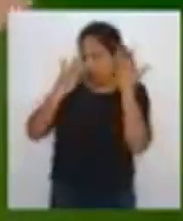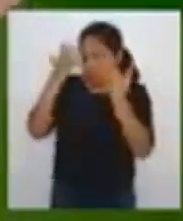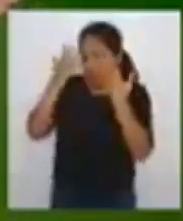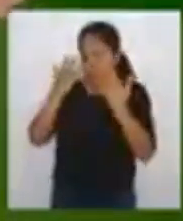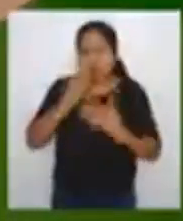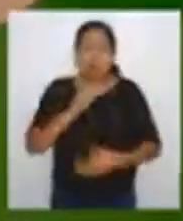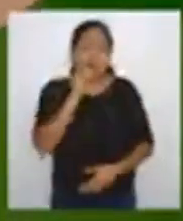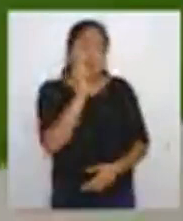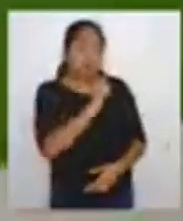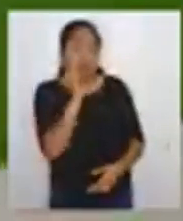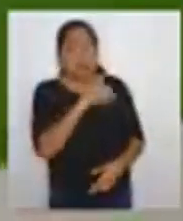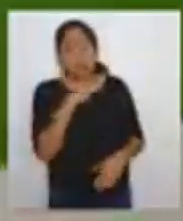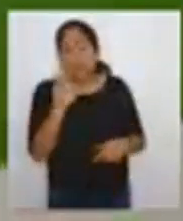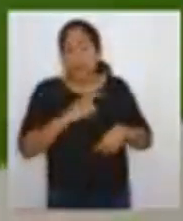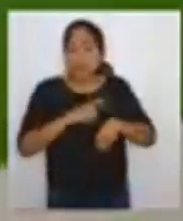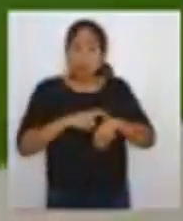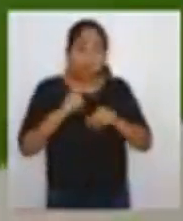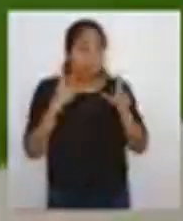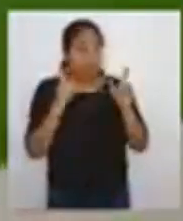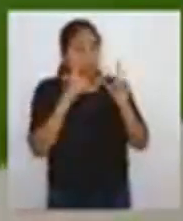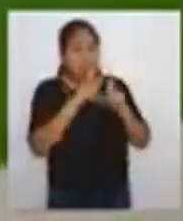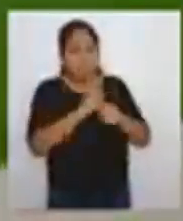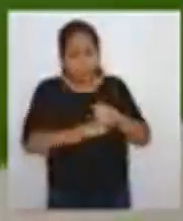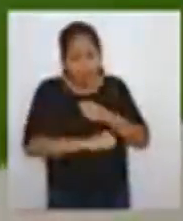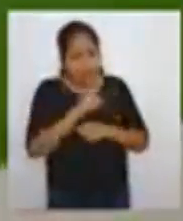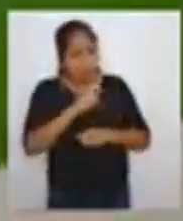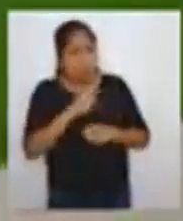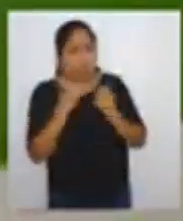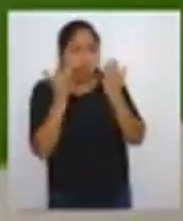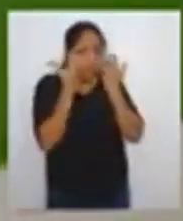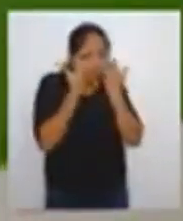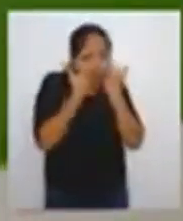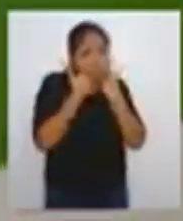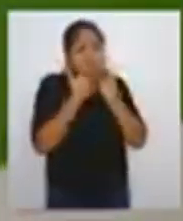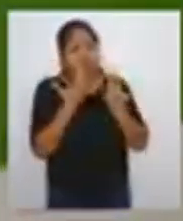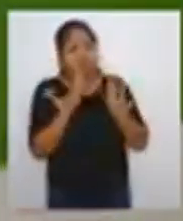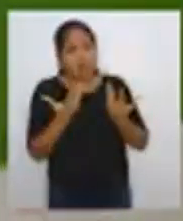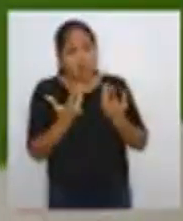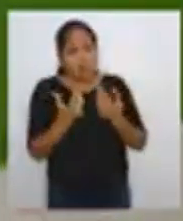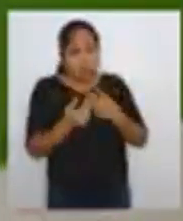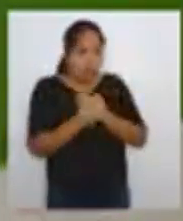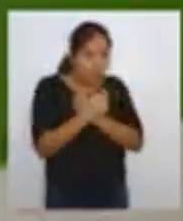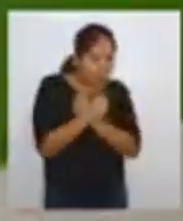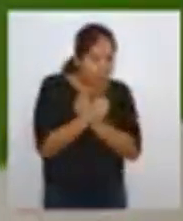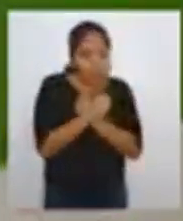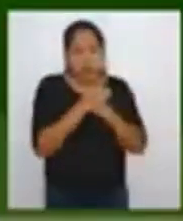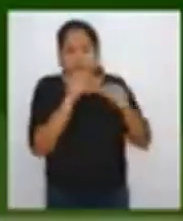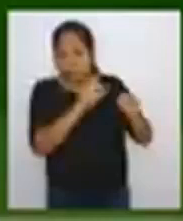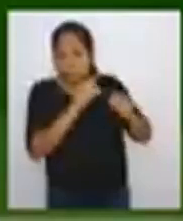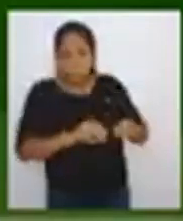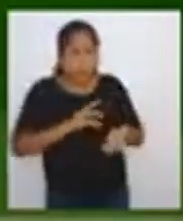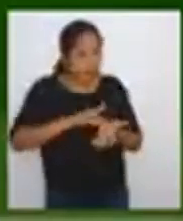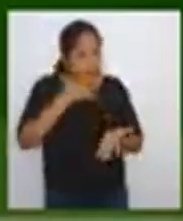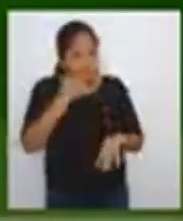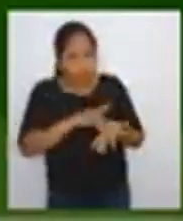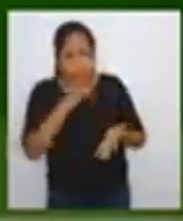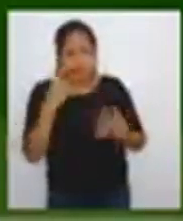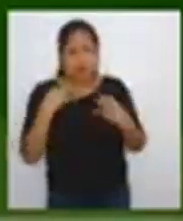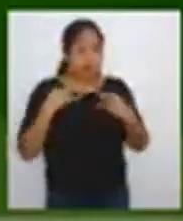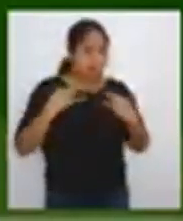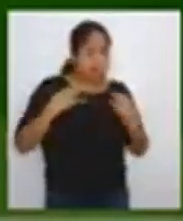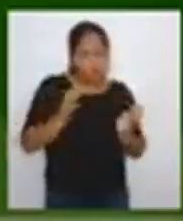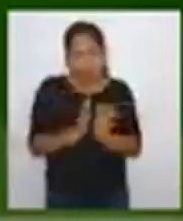igual me preocupa. Sí, pues, son días difíciles, pero nuestros hijos siempre necesitan de nuestro afecto y también de